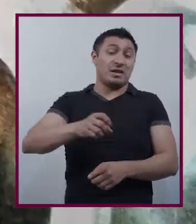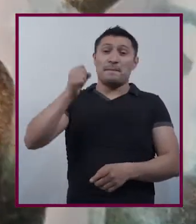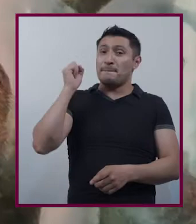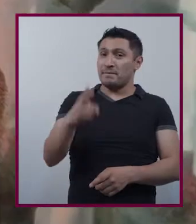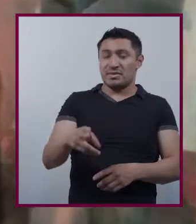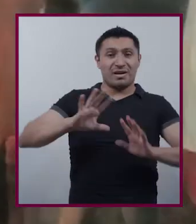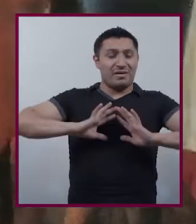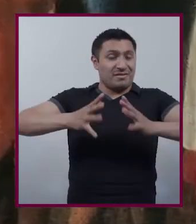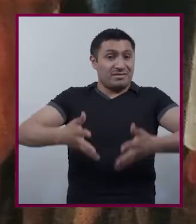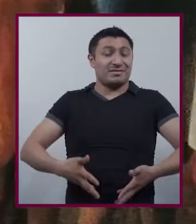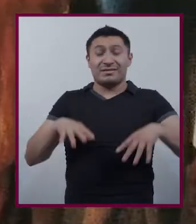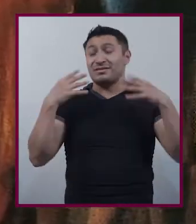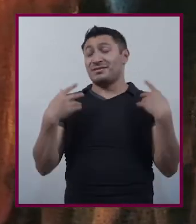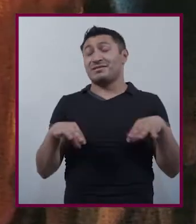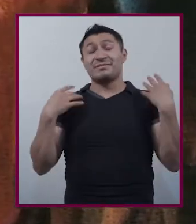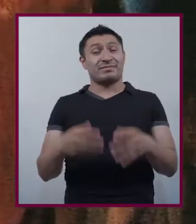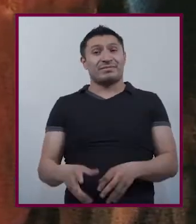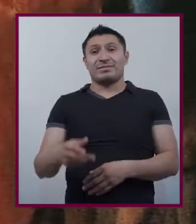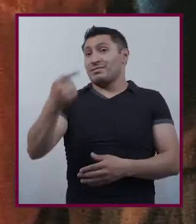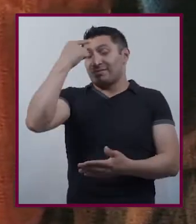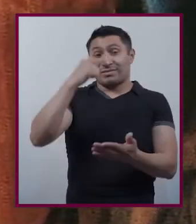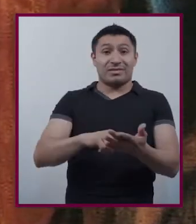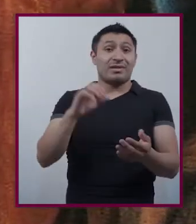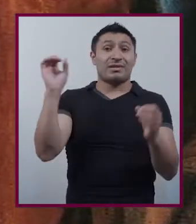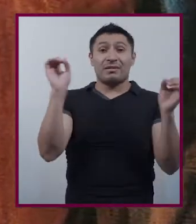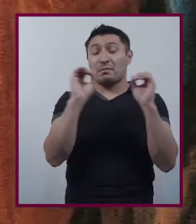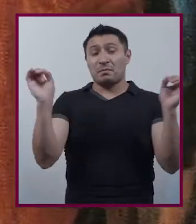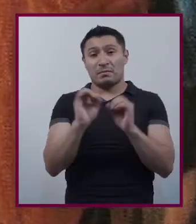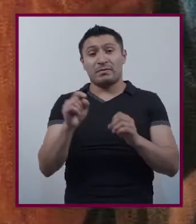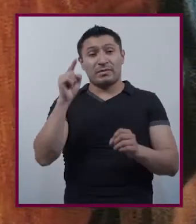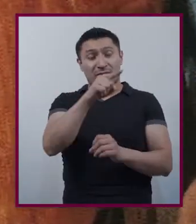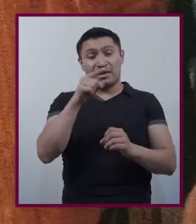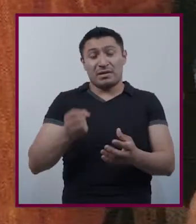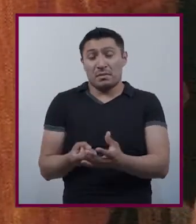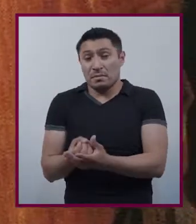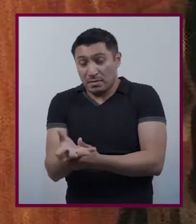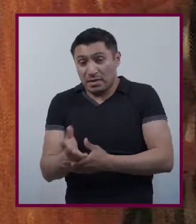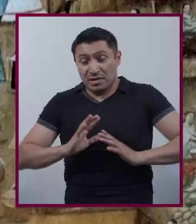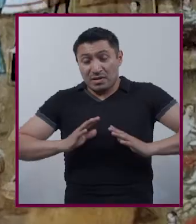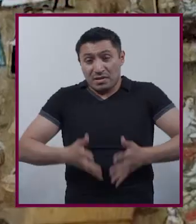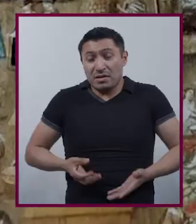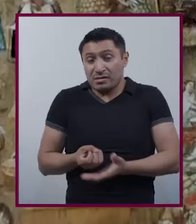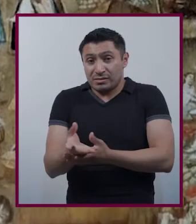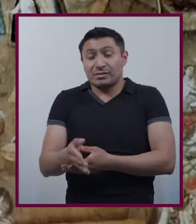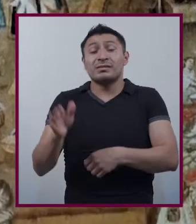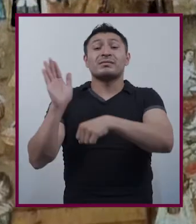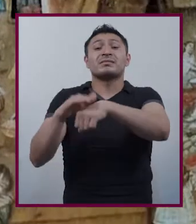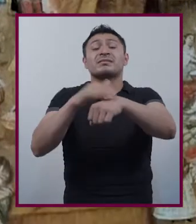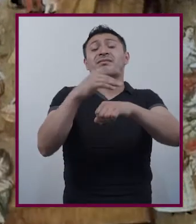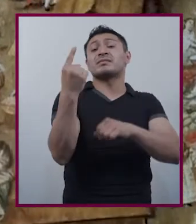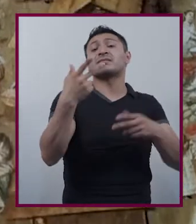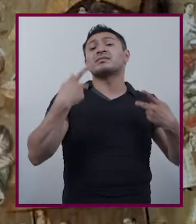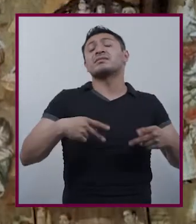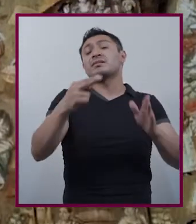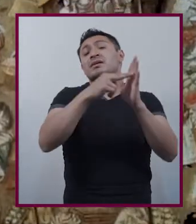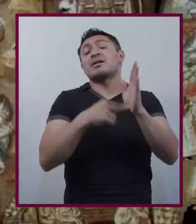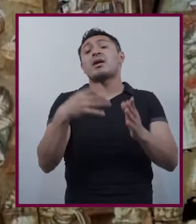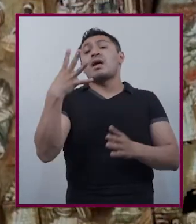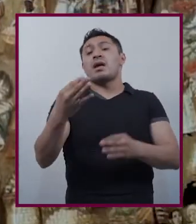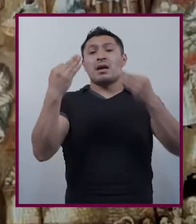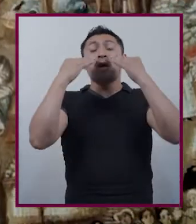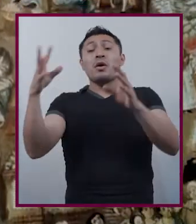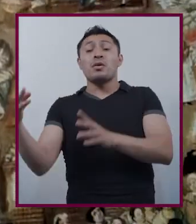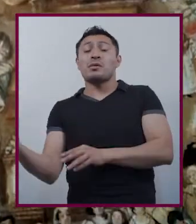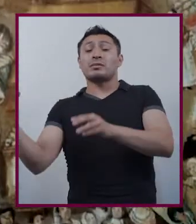ella estaba embarazada, y como no le creyeron, cuando dio a luz convocó a un notario y a 4 testigos, quienes estuvieron presentes